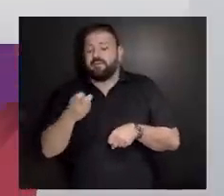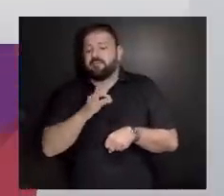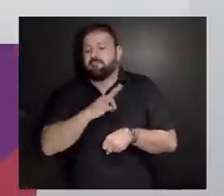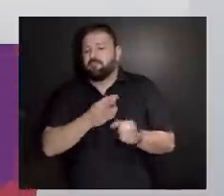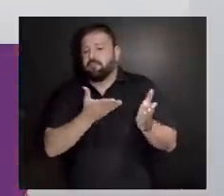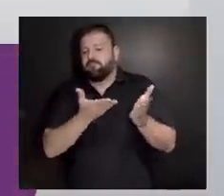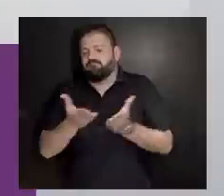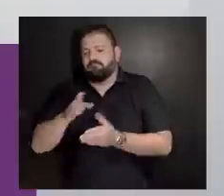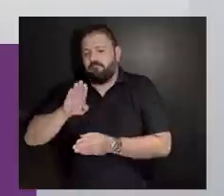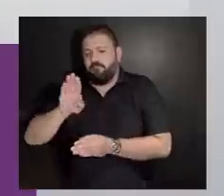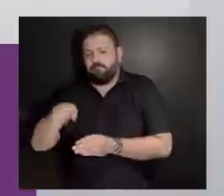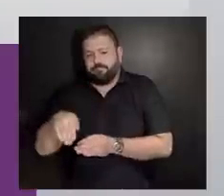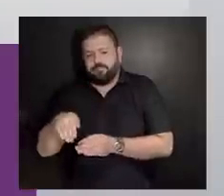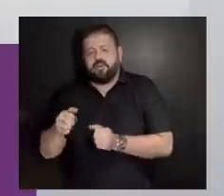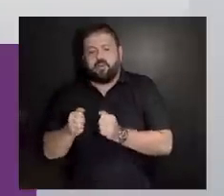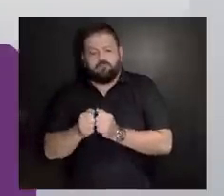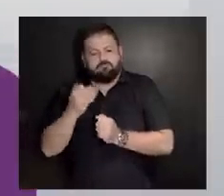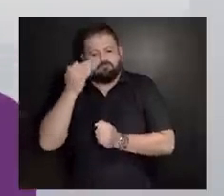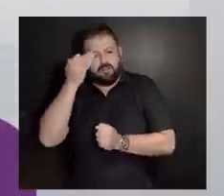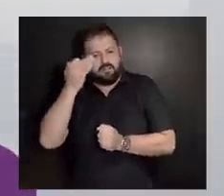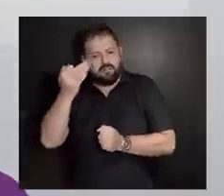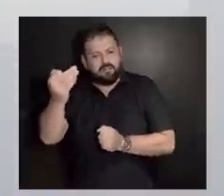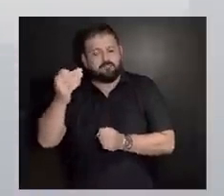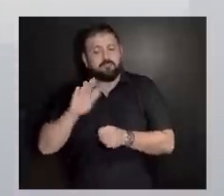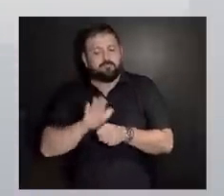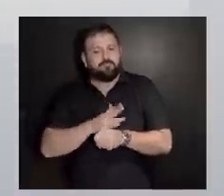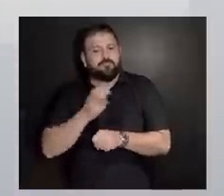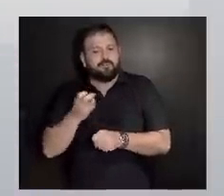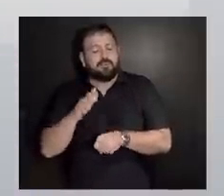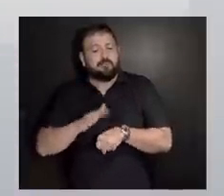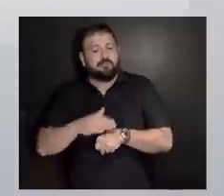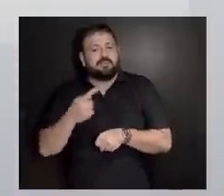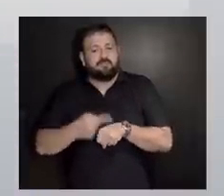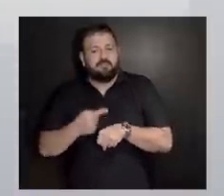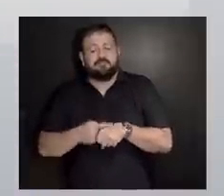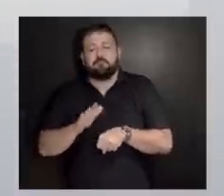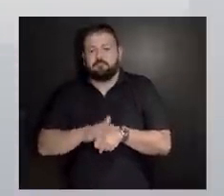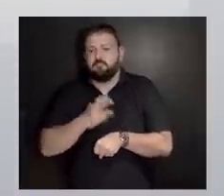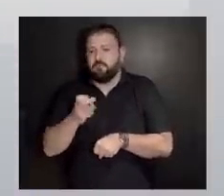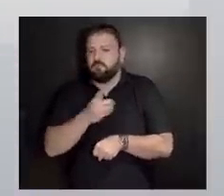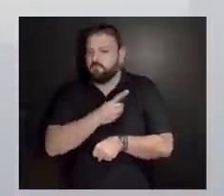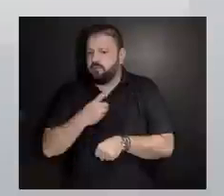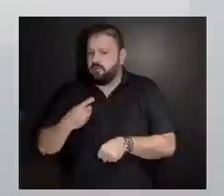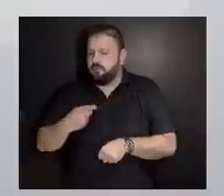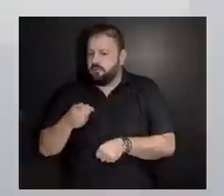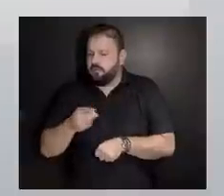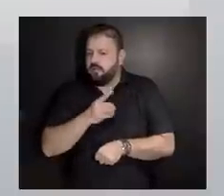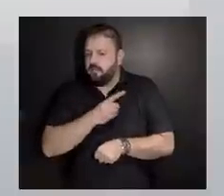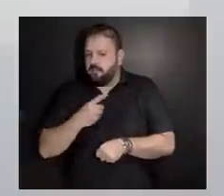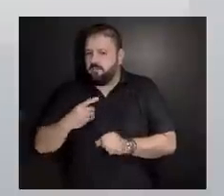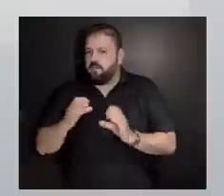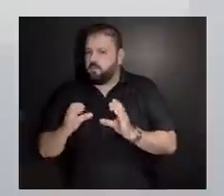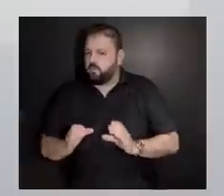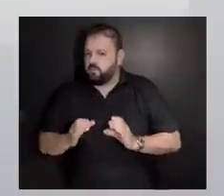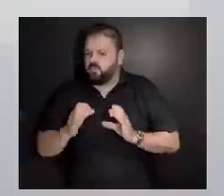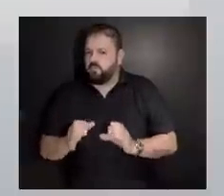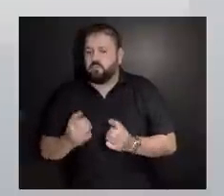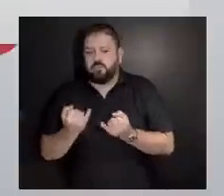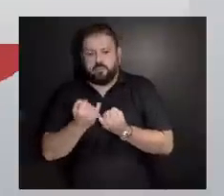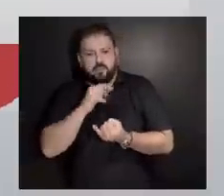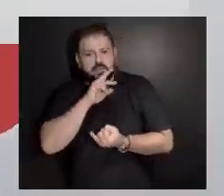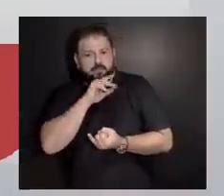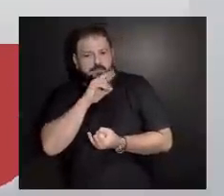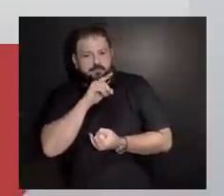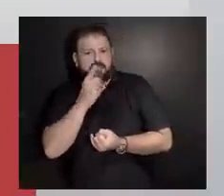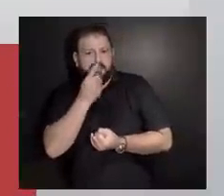Entonces es por eso bueno que es una de las enfermedades pues que más también nos debemos de preocupar y que debemos de tener cuidado, y que además